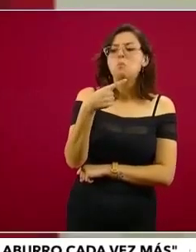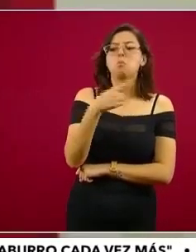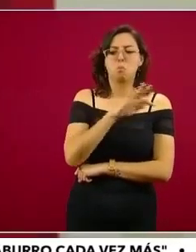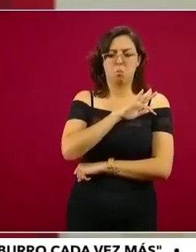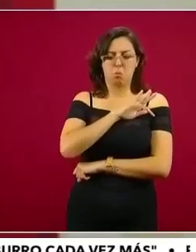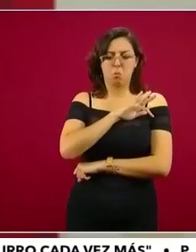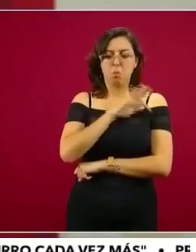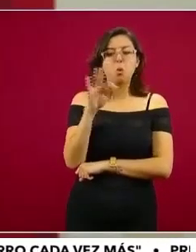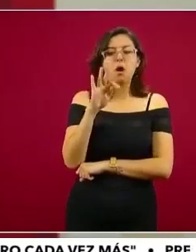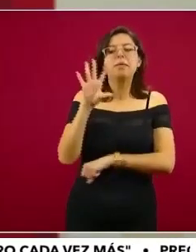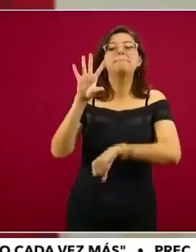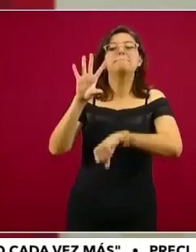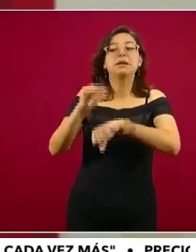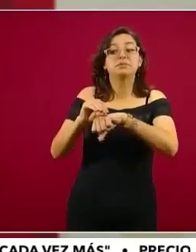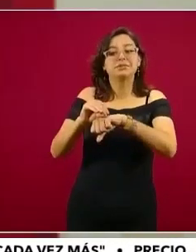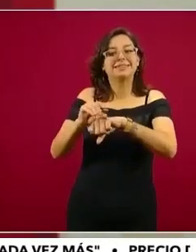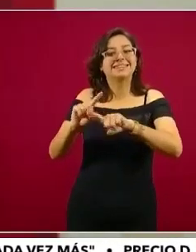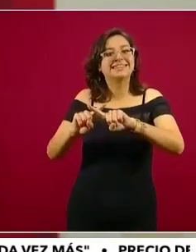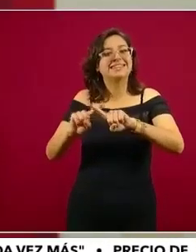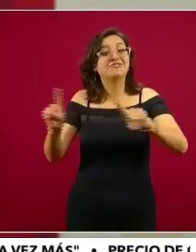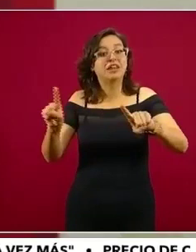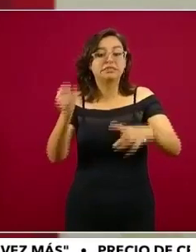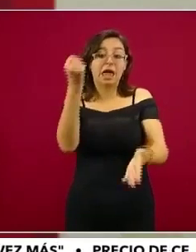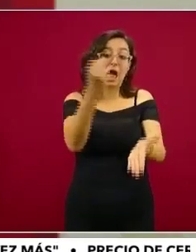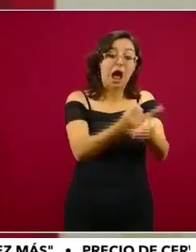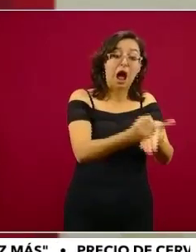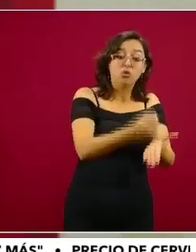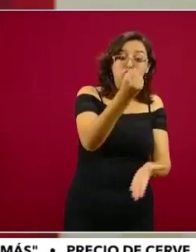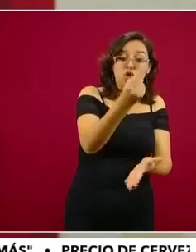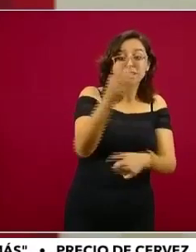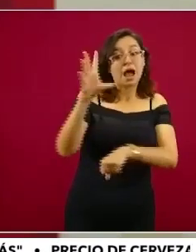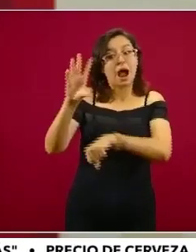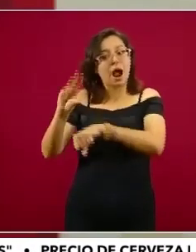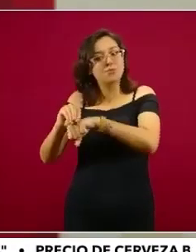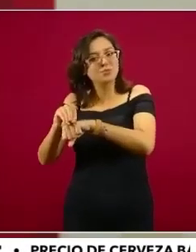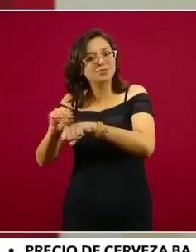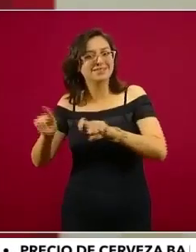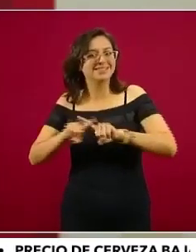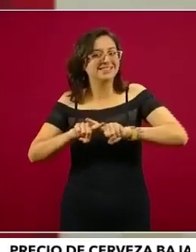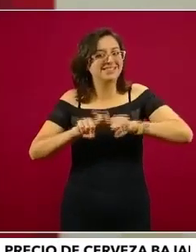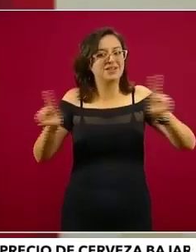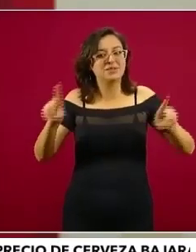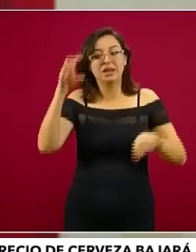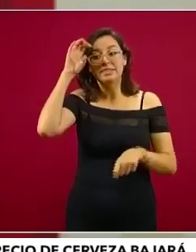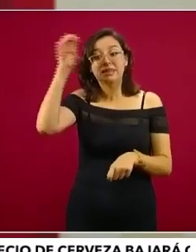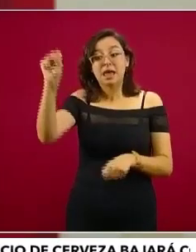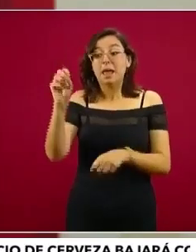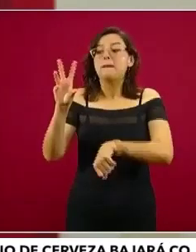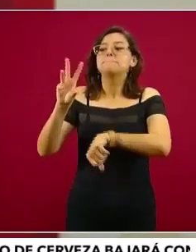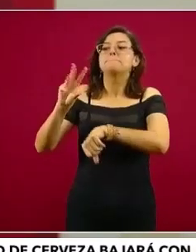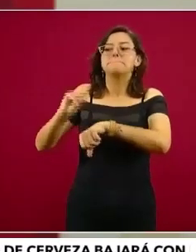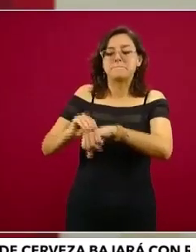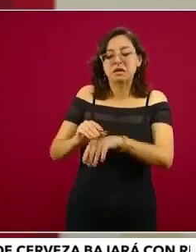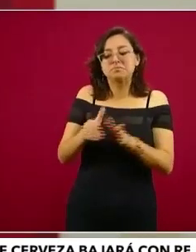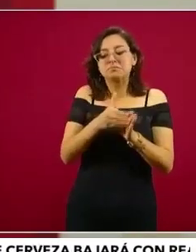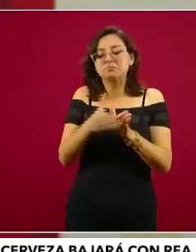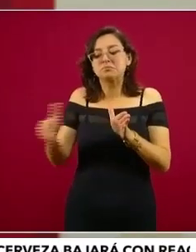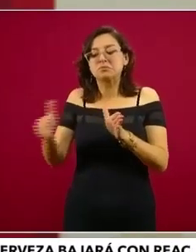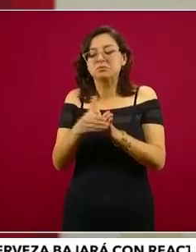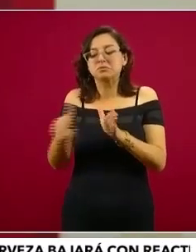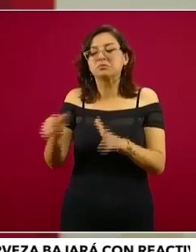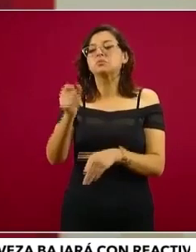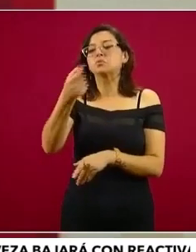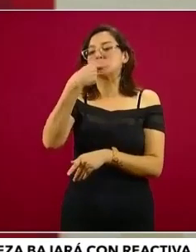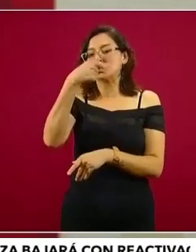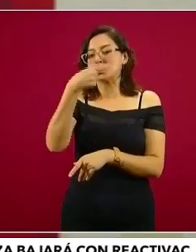que no aprobarlo, hay una pequeña distinción en ello, para su uso durante la emergencia en una